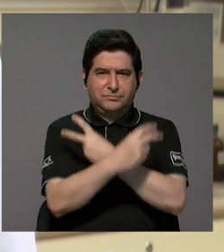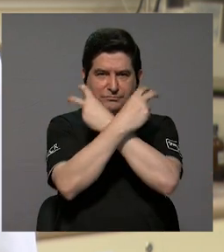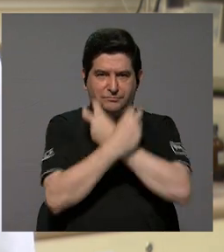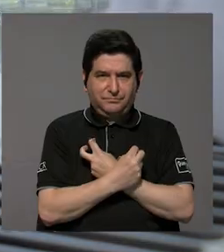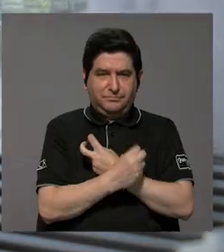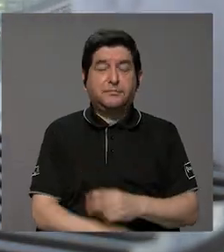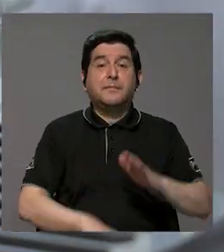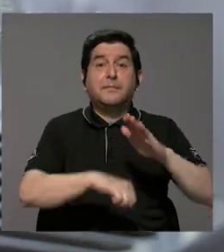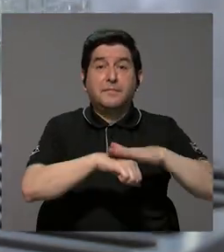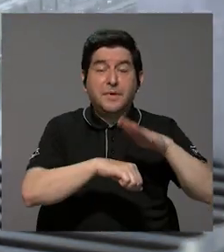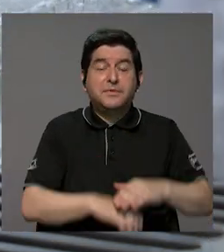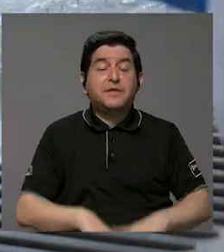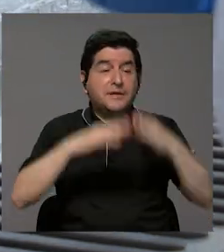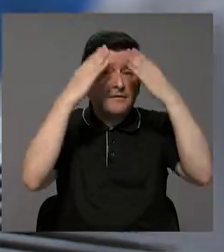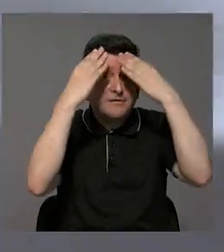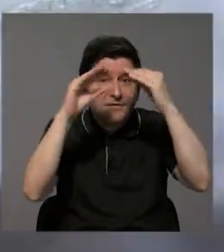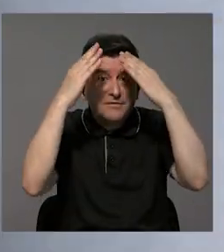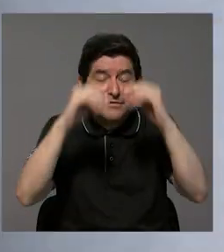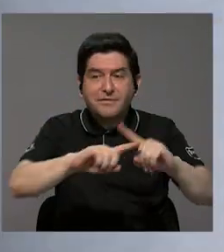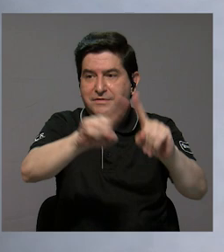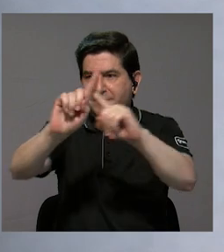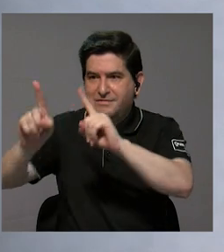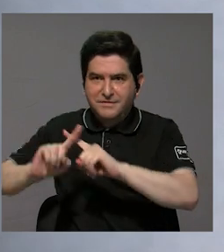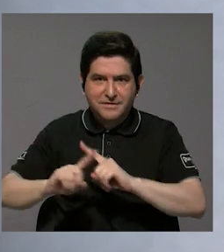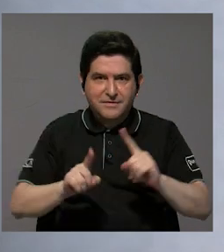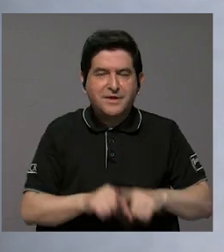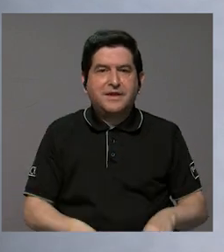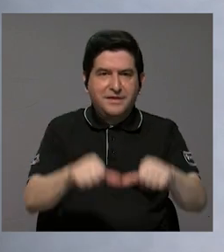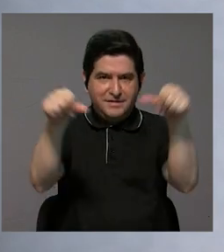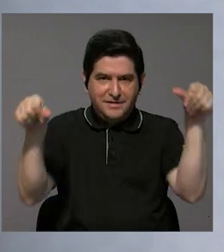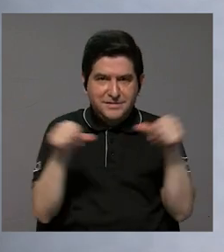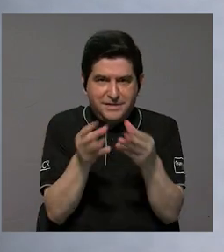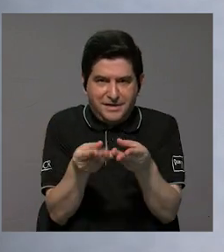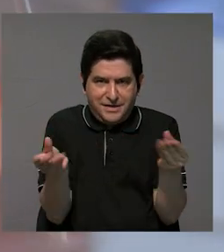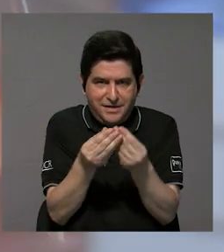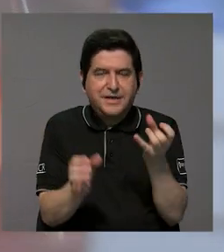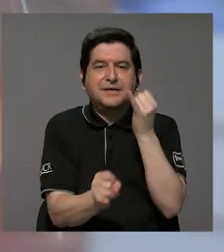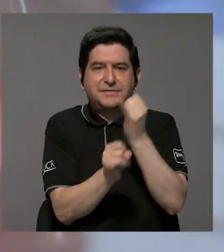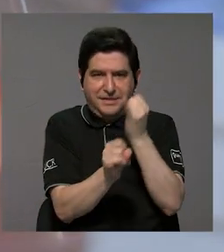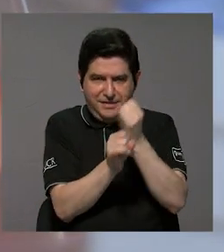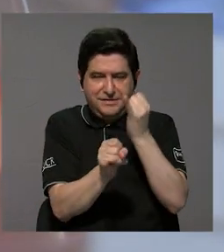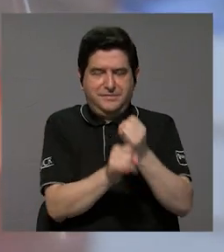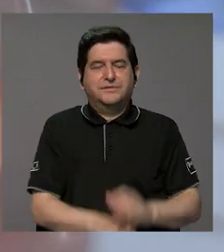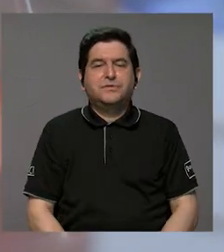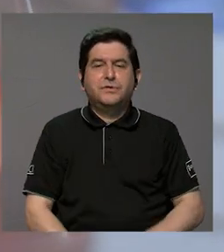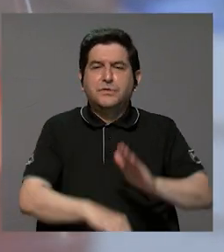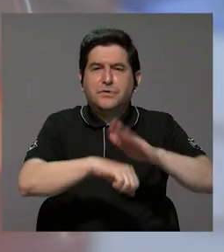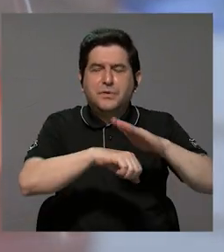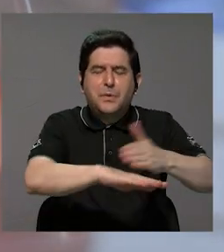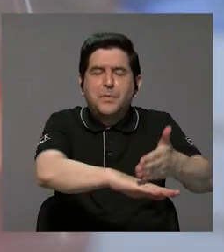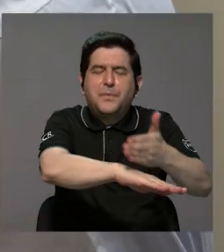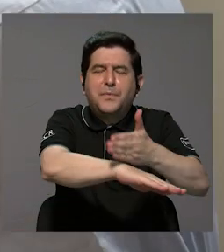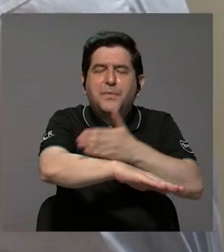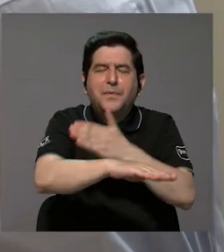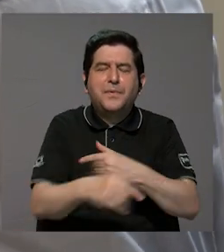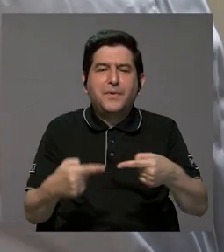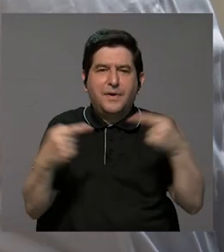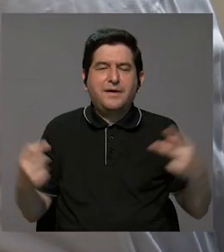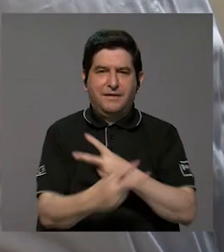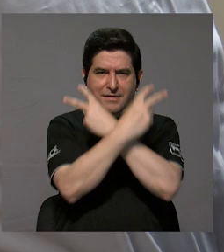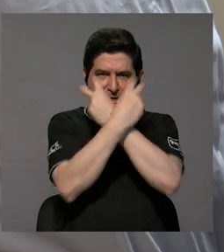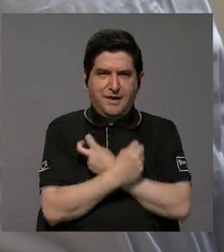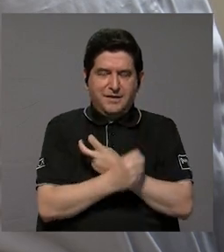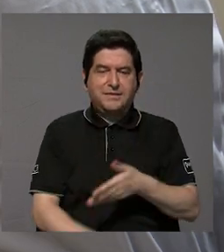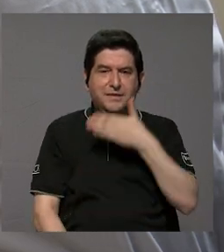antivenenos. Esto ha permitido dar una información a la sección de producción del instituto que permite la mejora de los